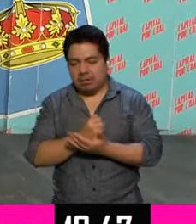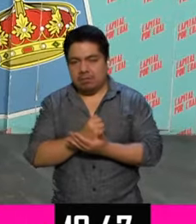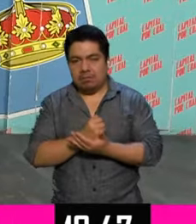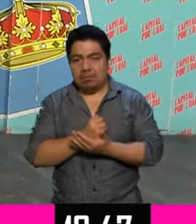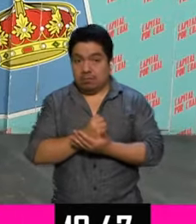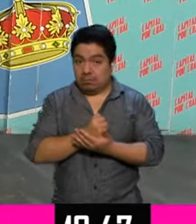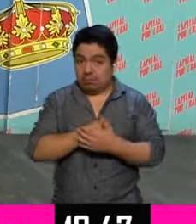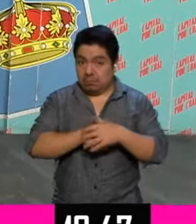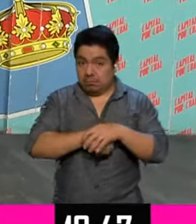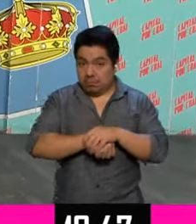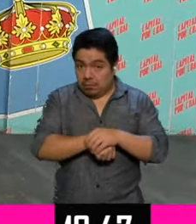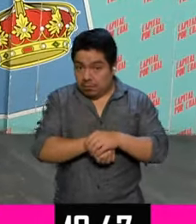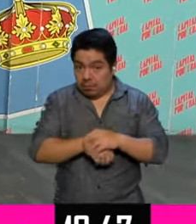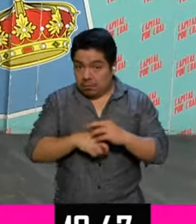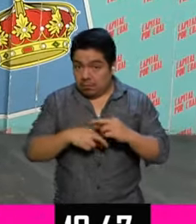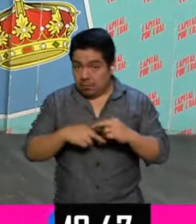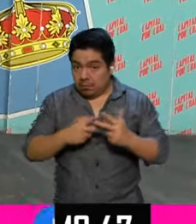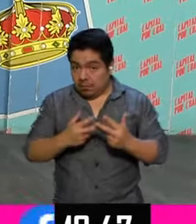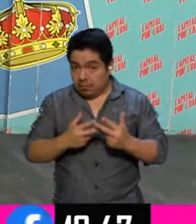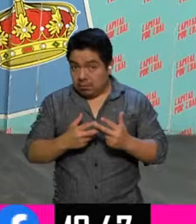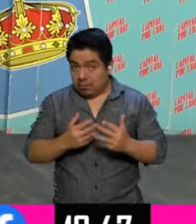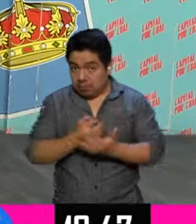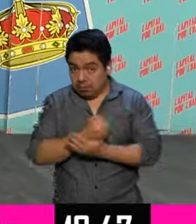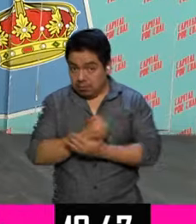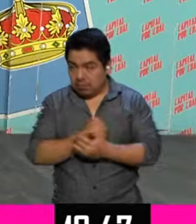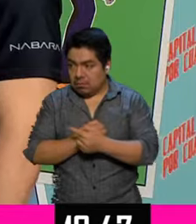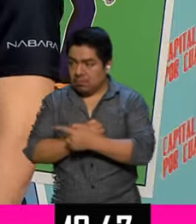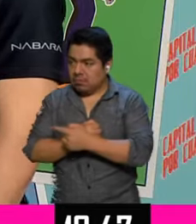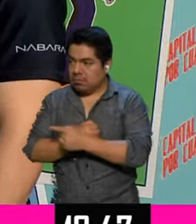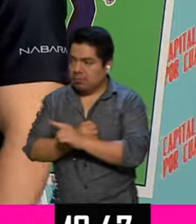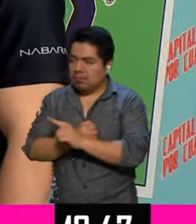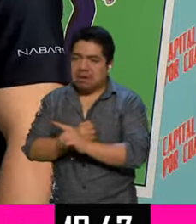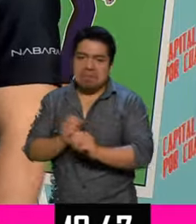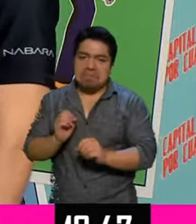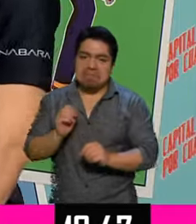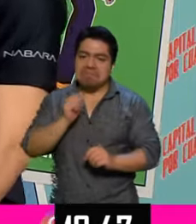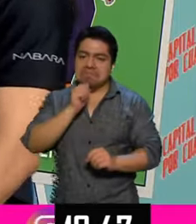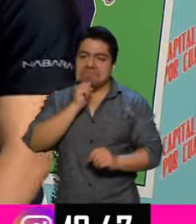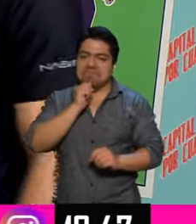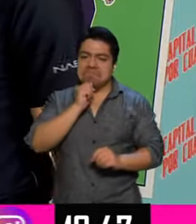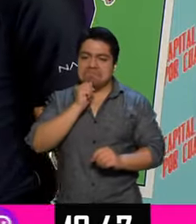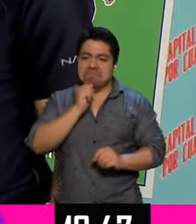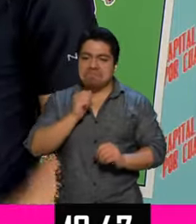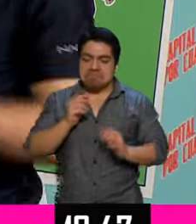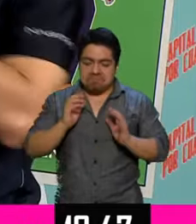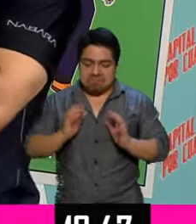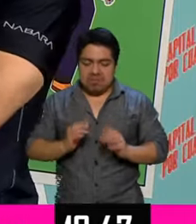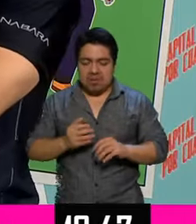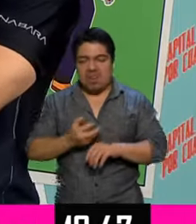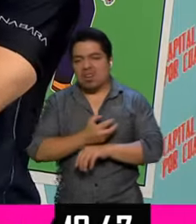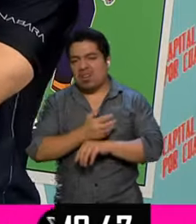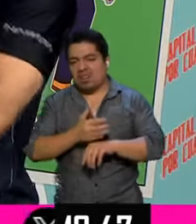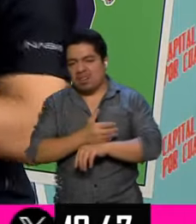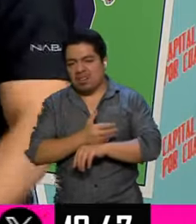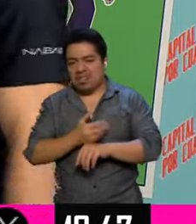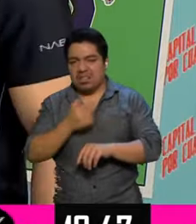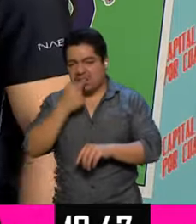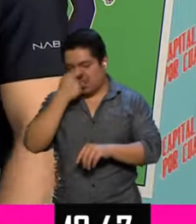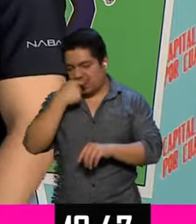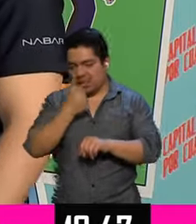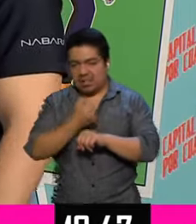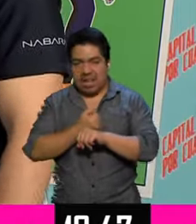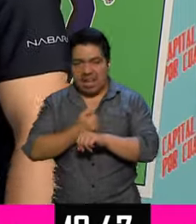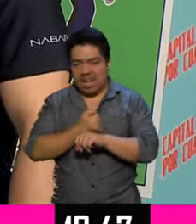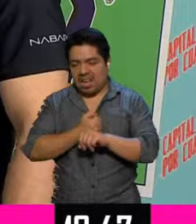fracturada ganaste. Sí. ¿Usted, jefe, no? ¿Nada? Todavía no, todavía no. Solo raspones, sangre de nariz, pero